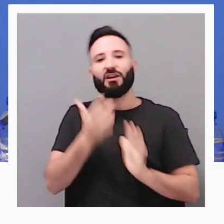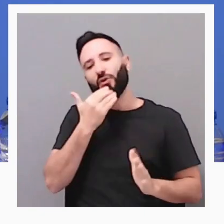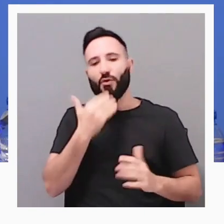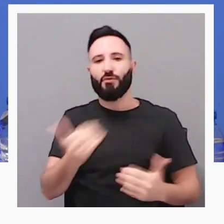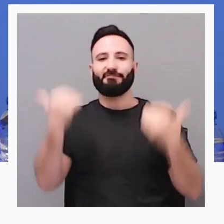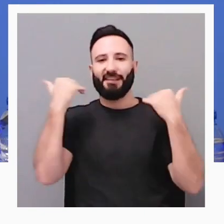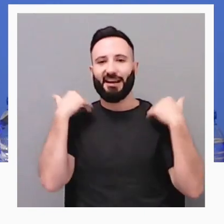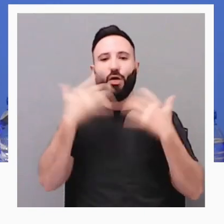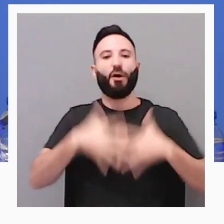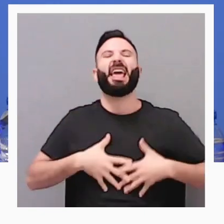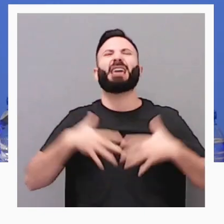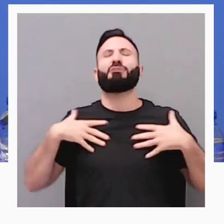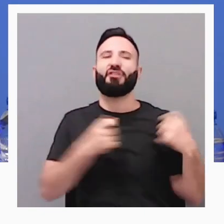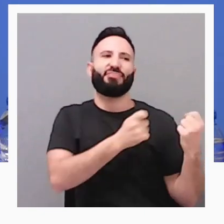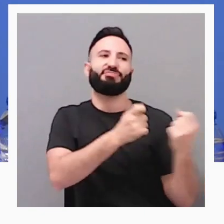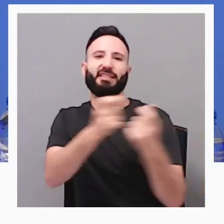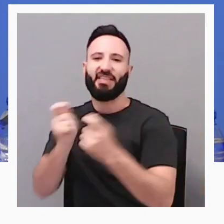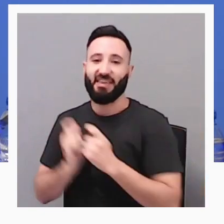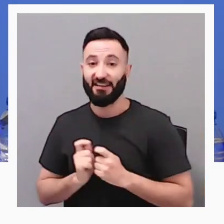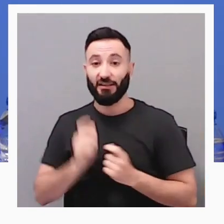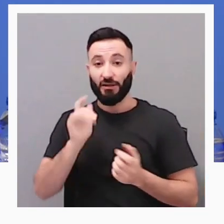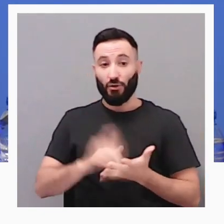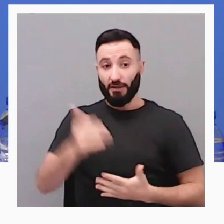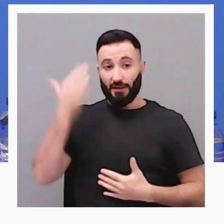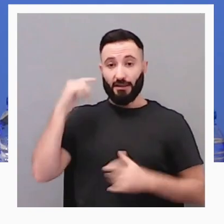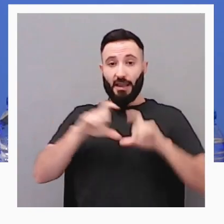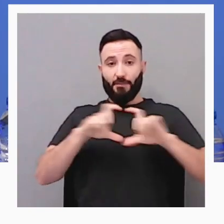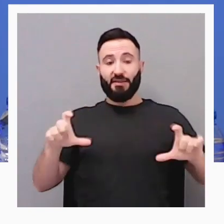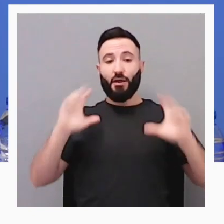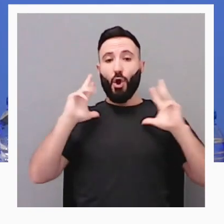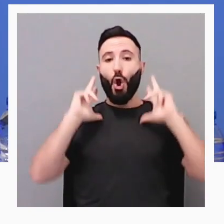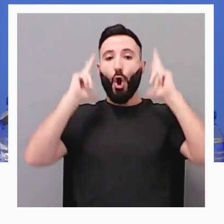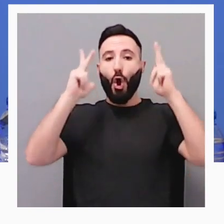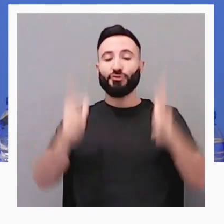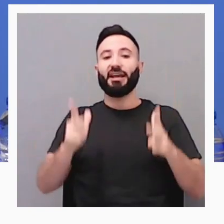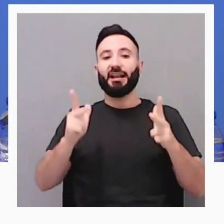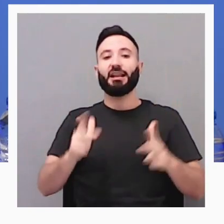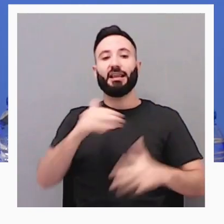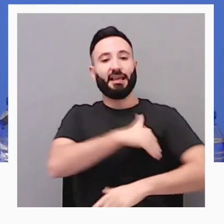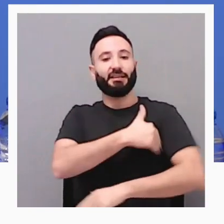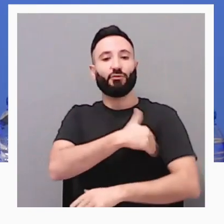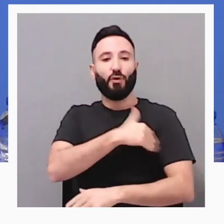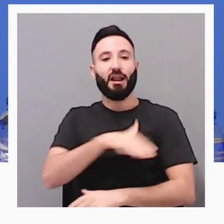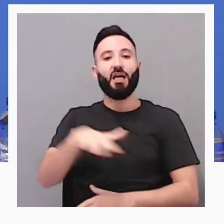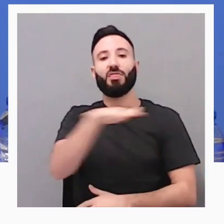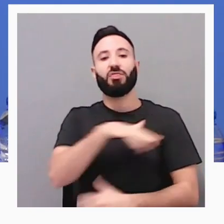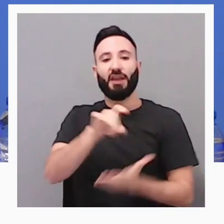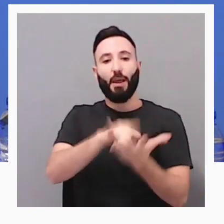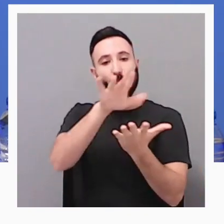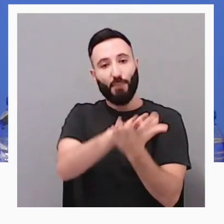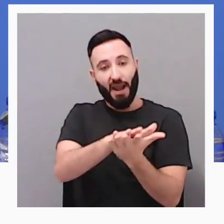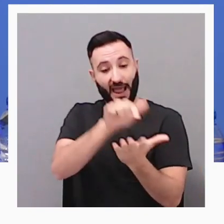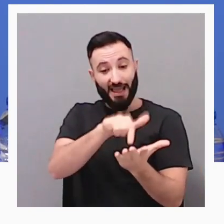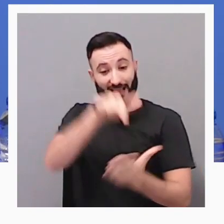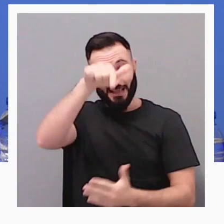ver. Y sobre todo, desde que esta empresa, que es el Hotel Escuela Convento Santo Domingo en Archidona, Málaga, en el sur de